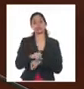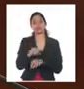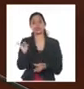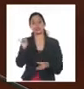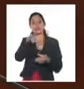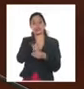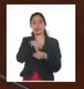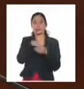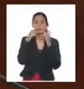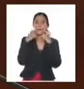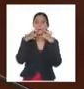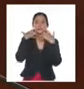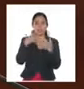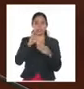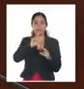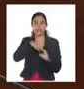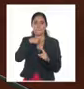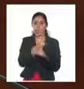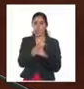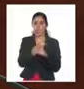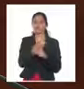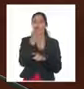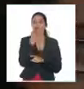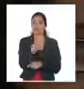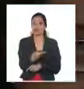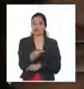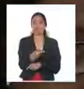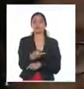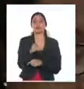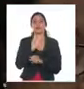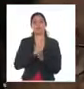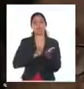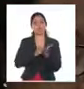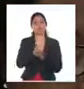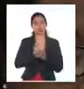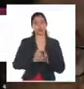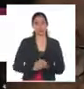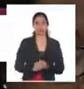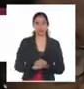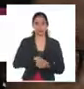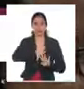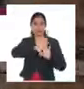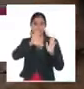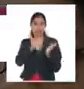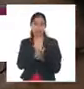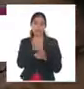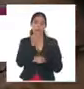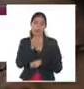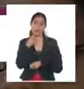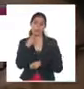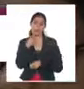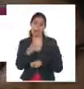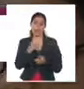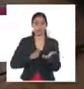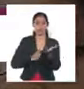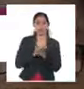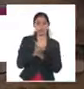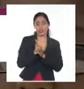el órgano, mantenemos estas precisiones. De forma general, podemos decir que se avanza en la atención a este